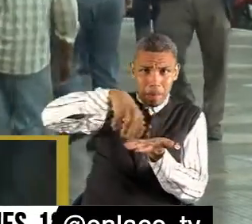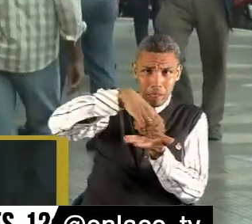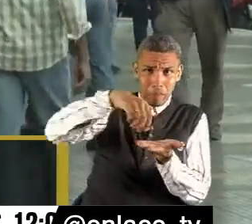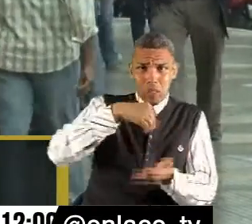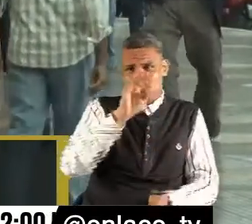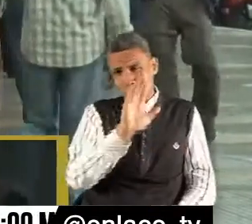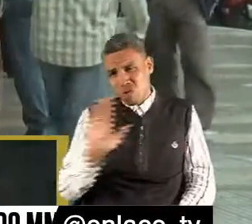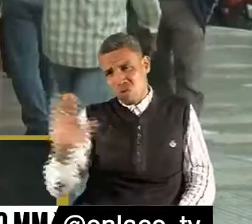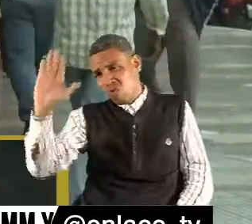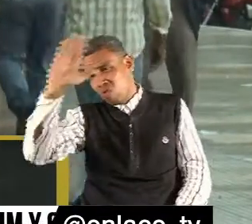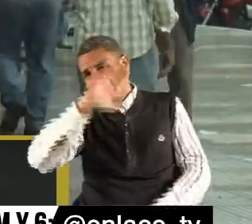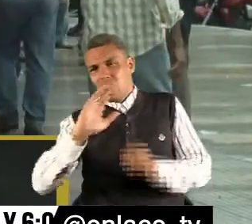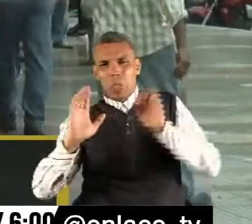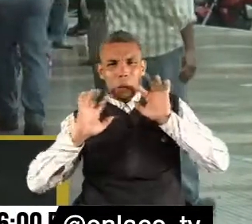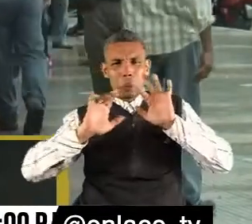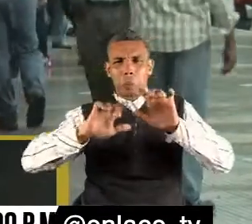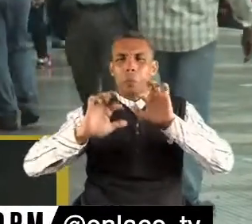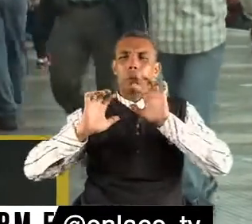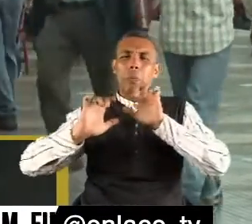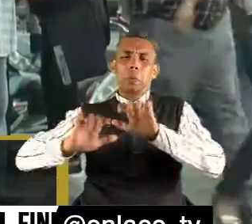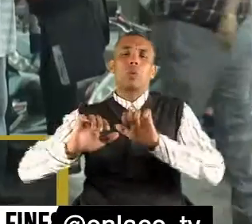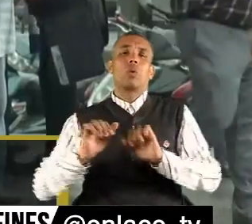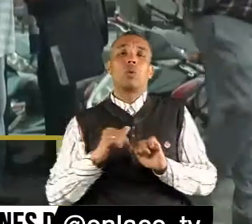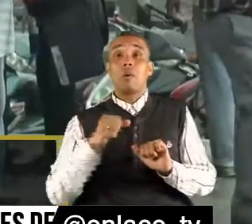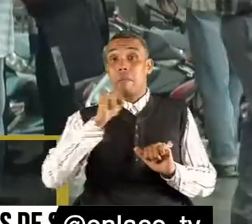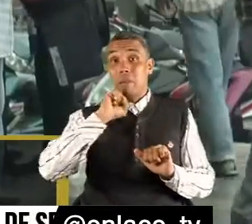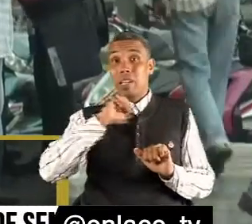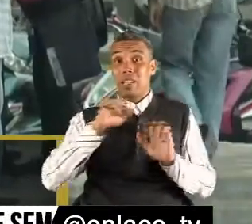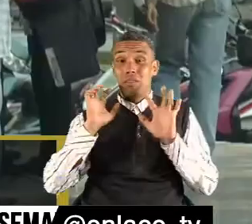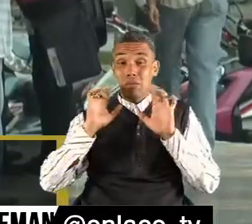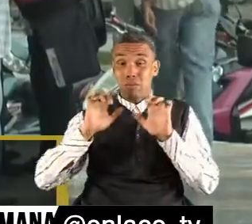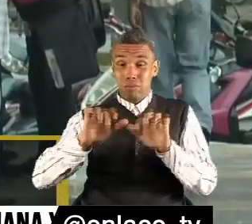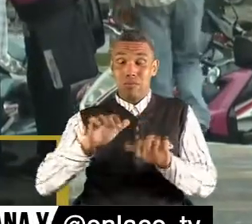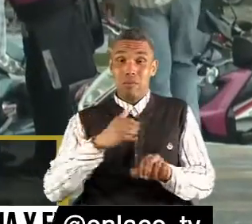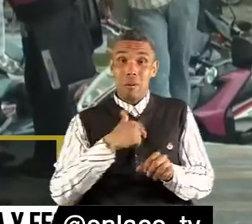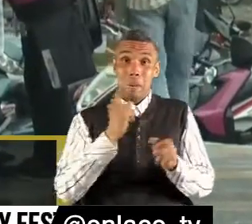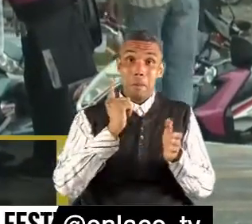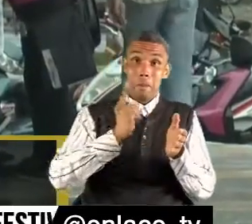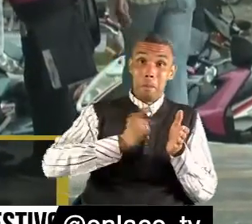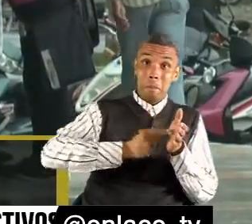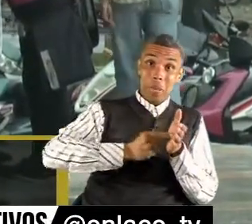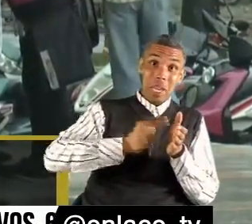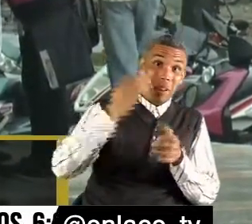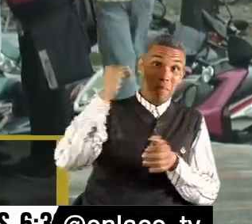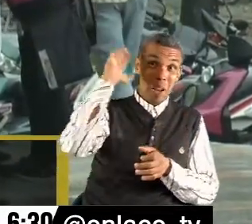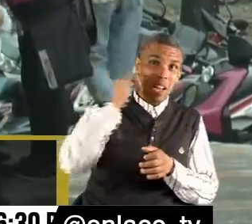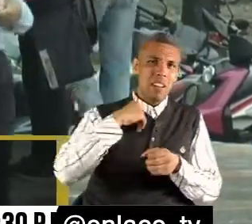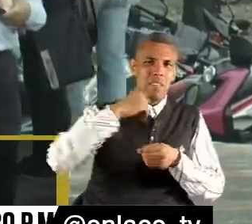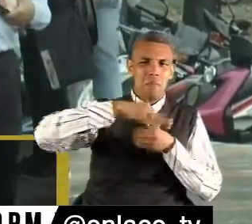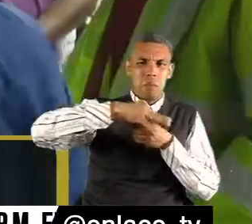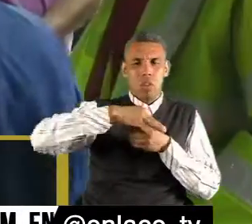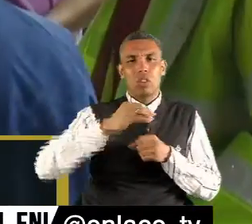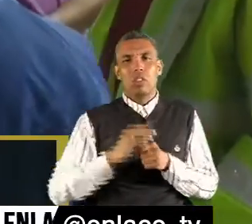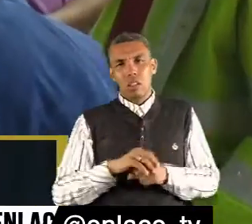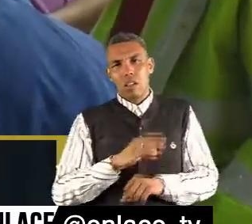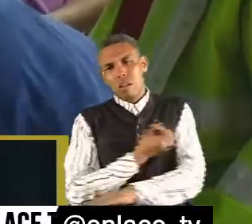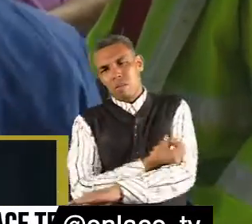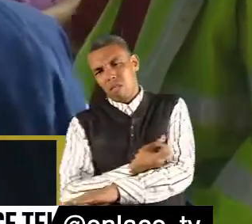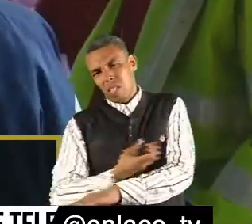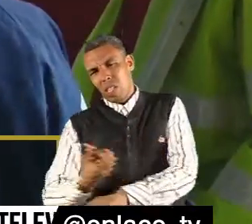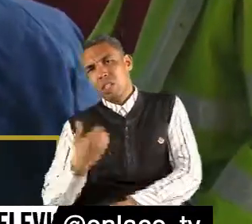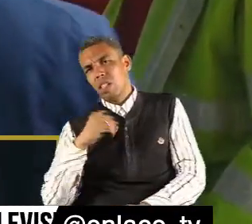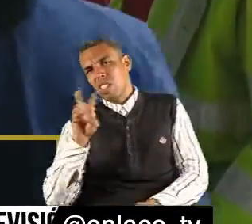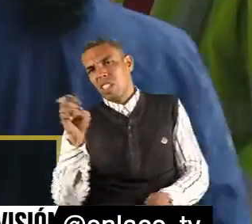Barranca Bermeja, 1.961 votos presenciales. 7.000 votos virtuales en lo